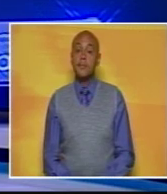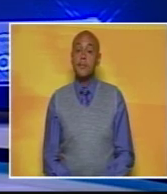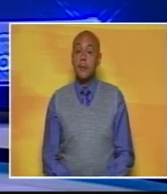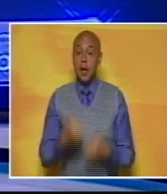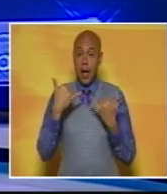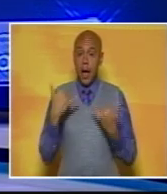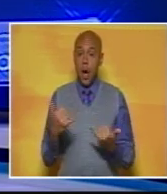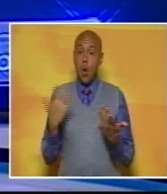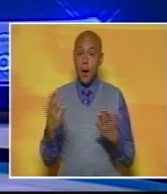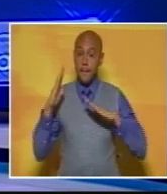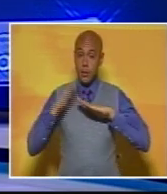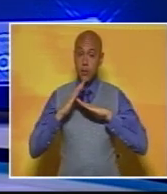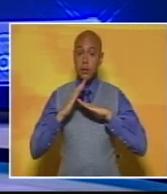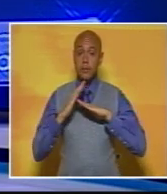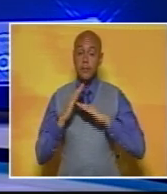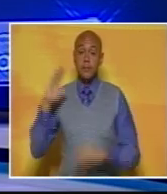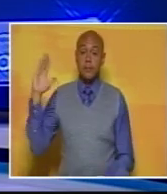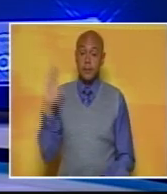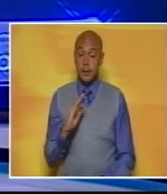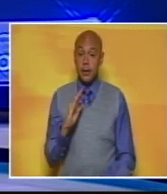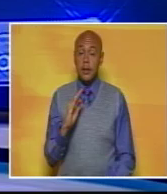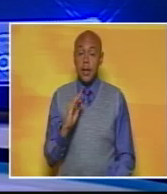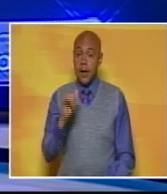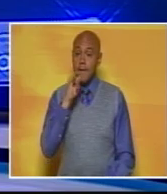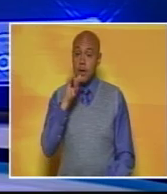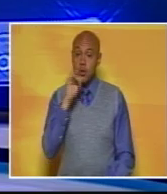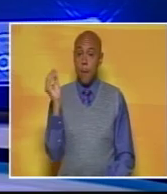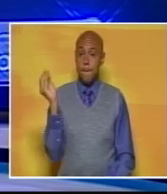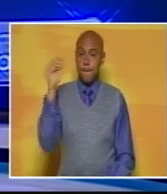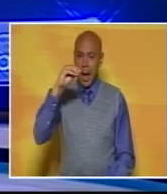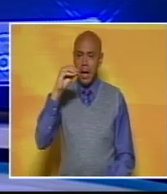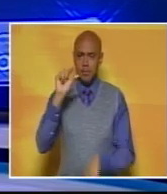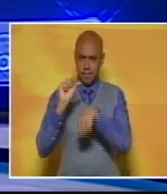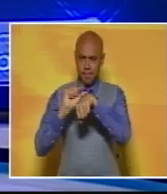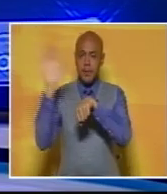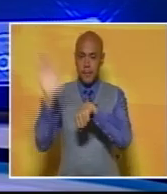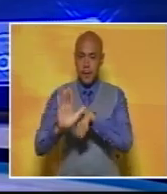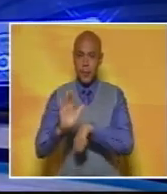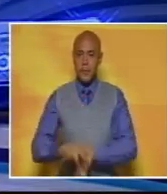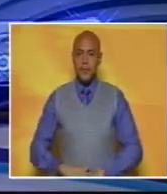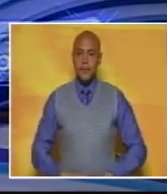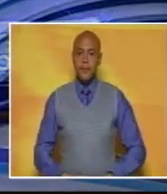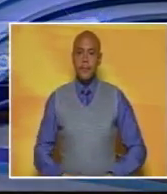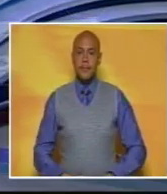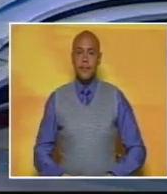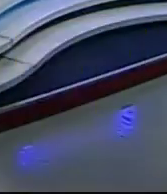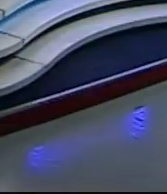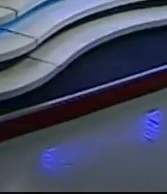Amigos, momento de hacer una nueva pausa. A regreso tenemos más información. Quédense allí que ya venimos.